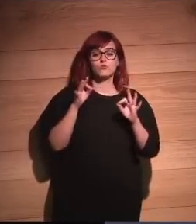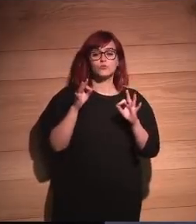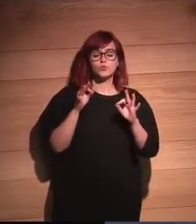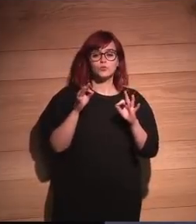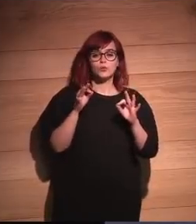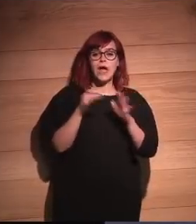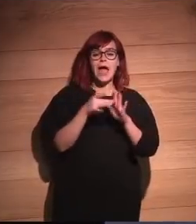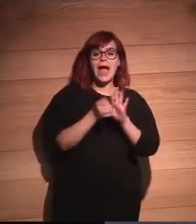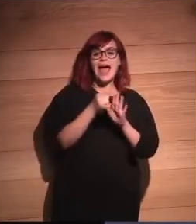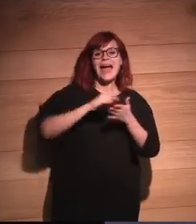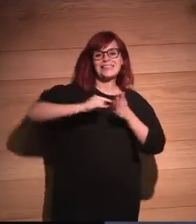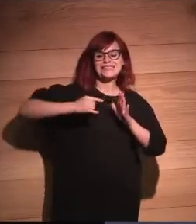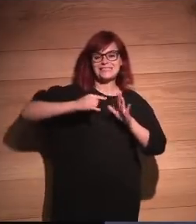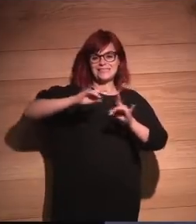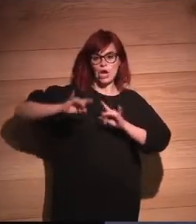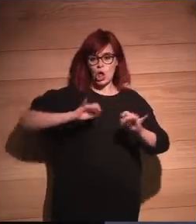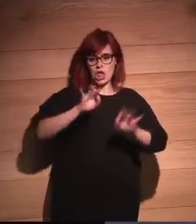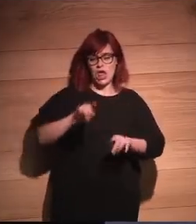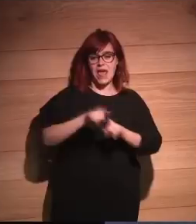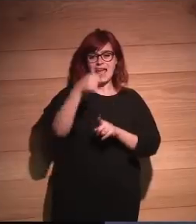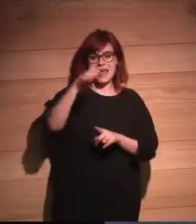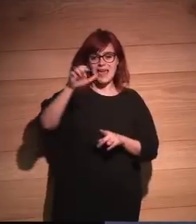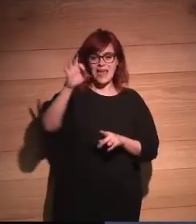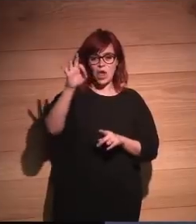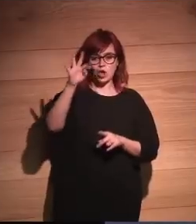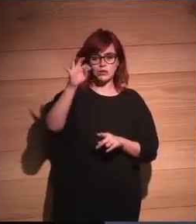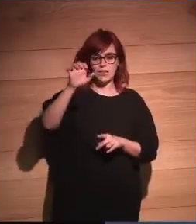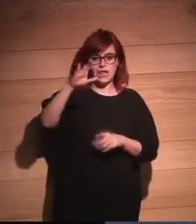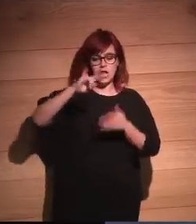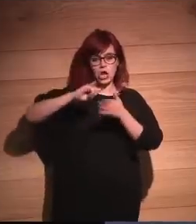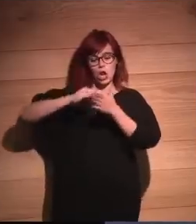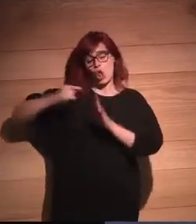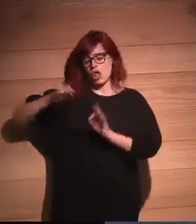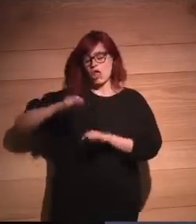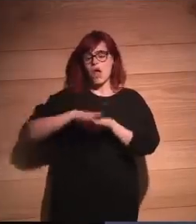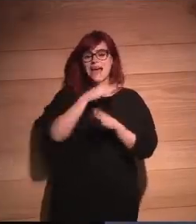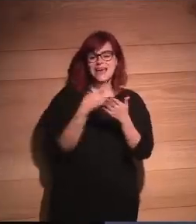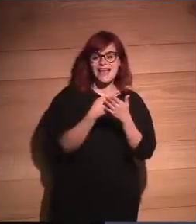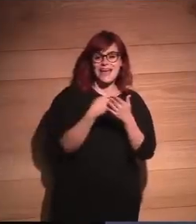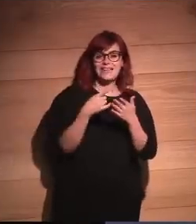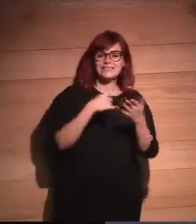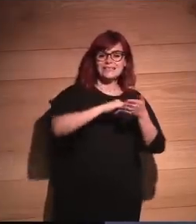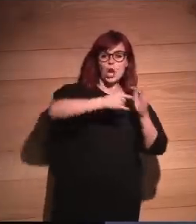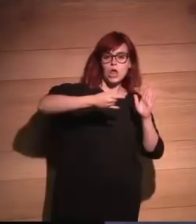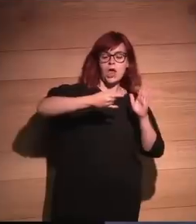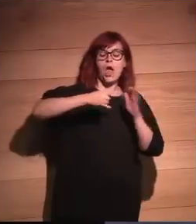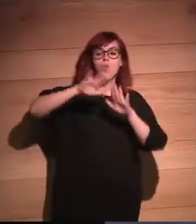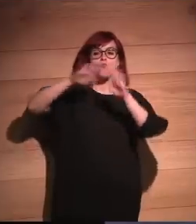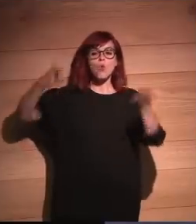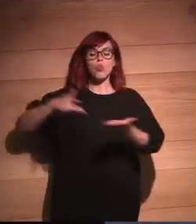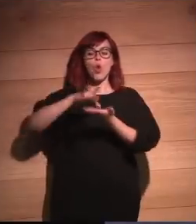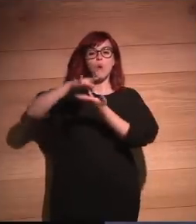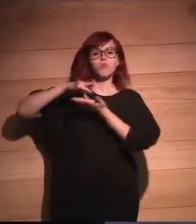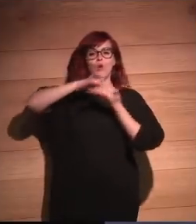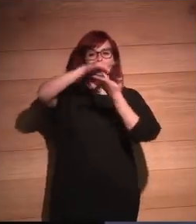que explica lo que es la geotecnología, que tiene que ver con la tecnología para el posicionamiento en el mundo.